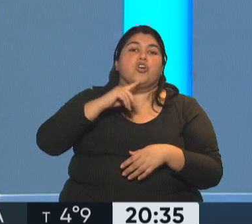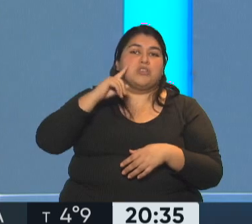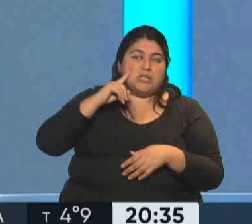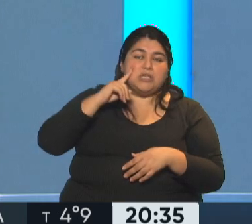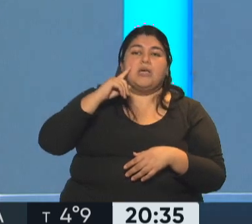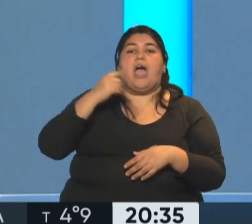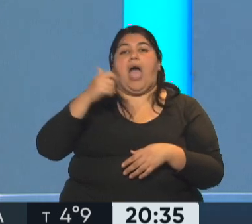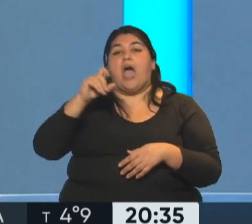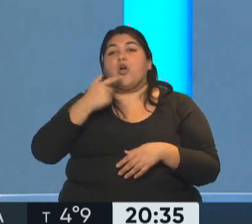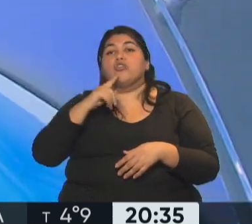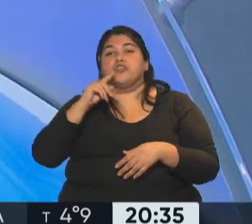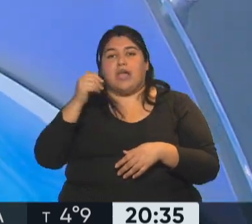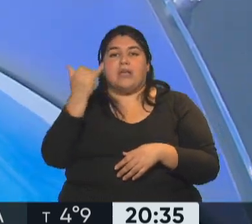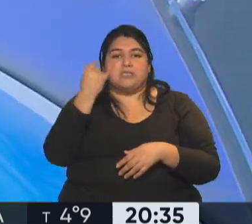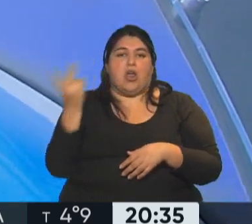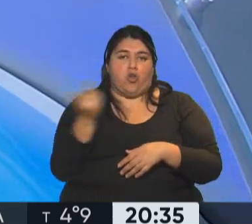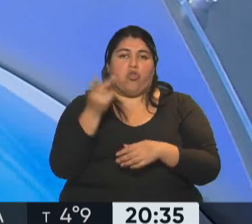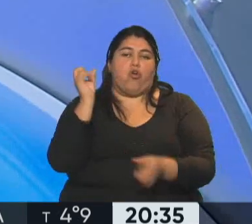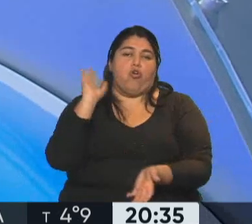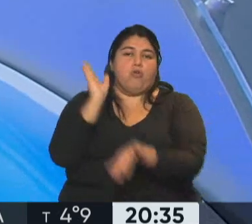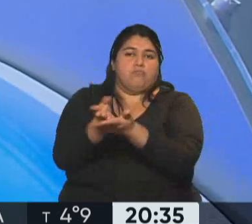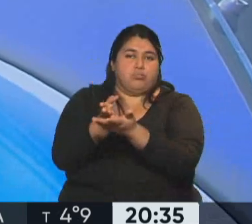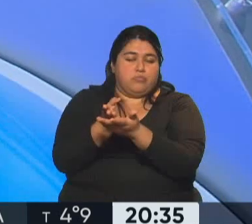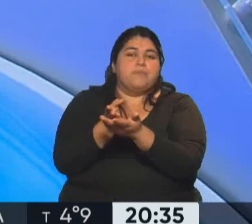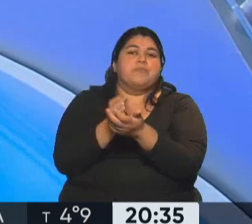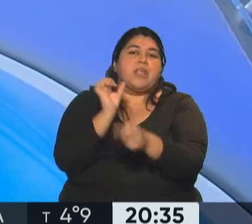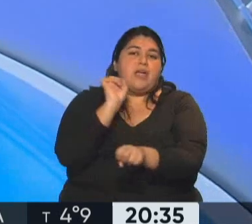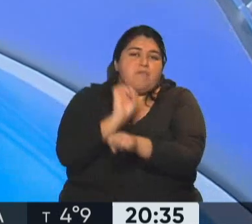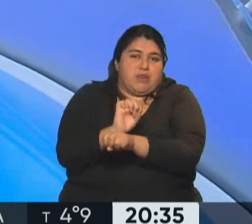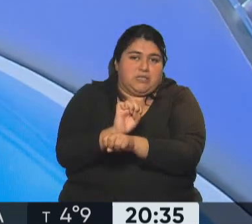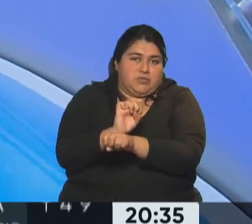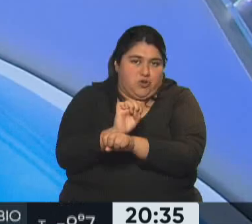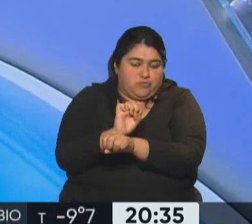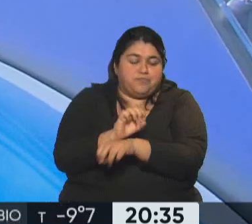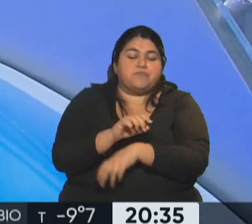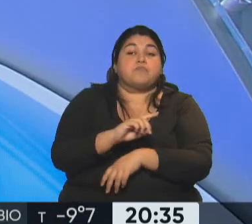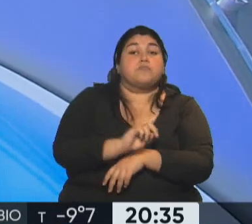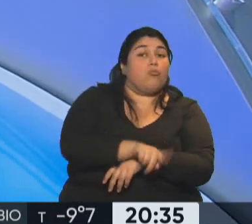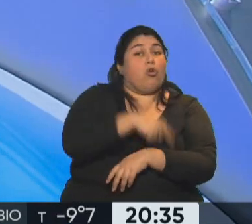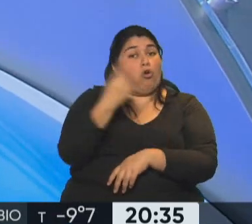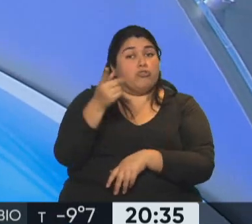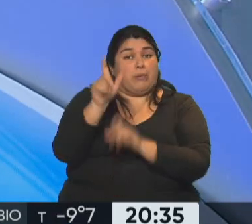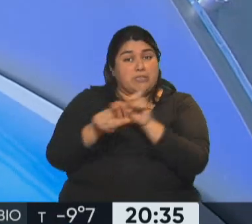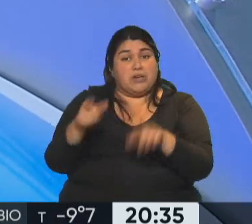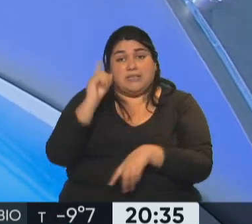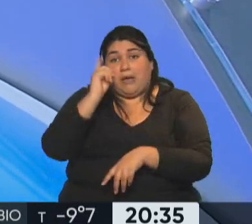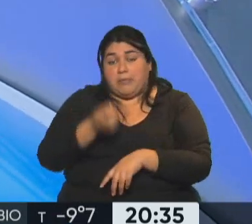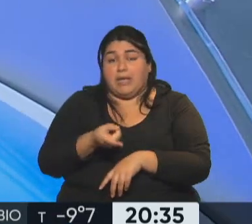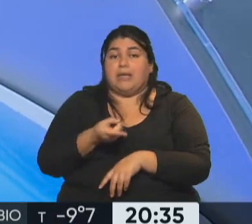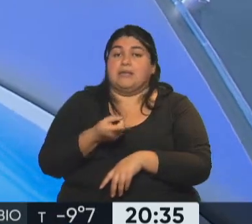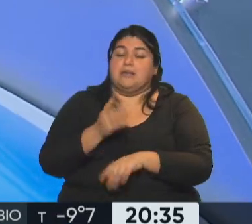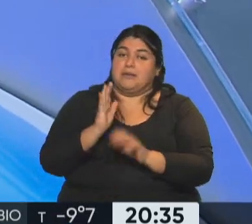cumplido o estén cumpliendo su condena a perpetua. También hubo otros que sin embargo